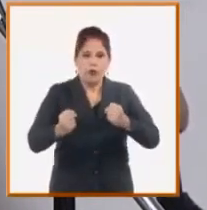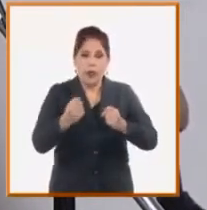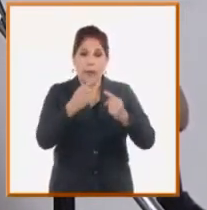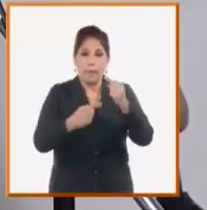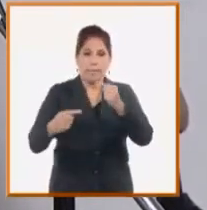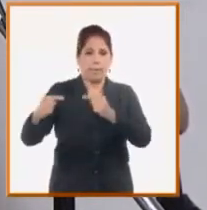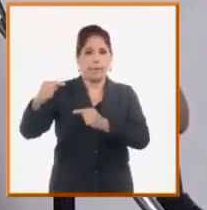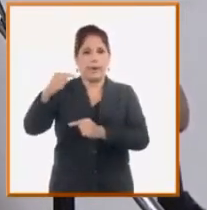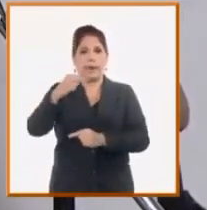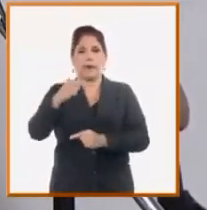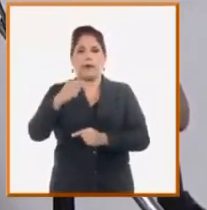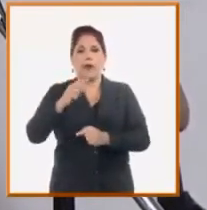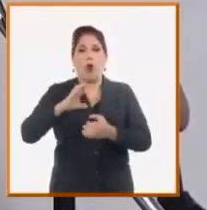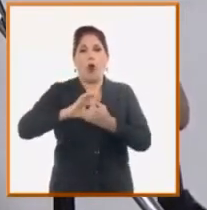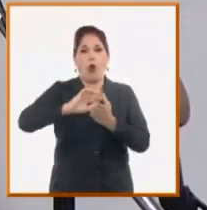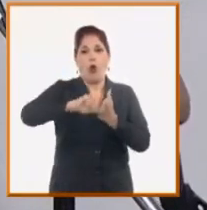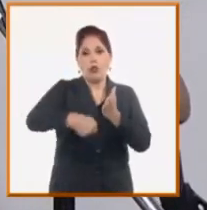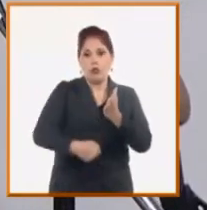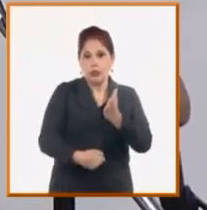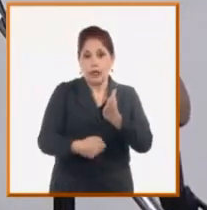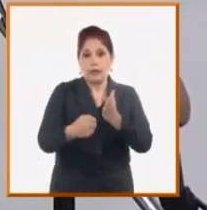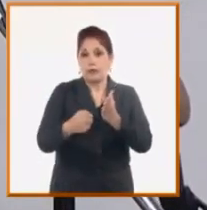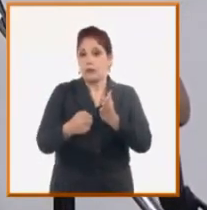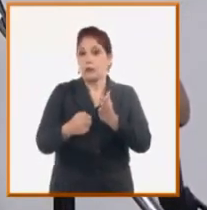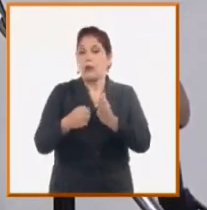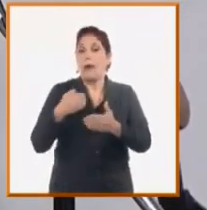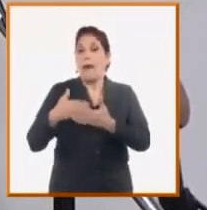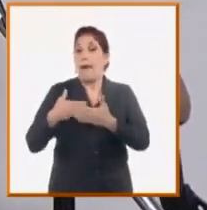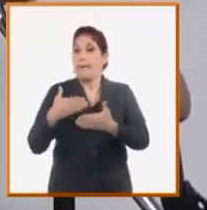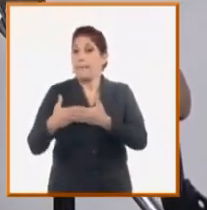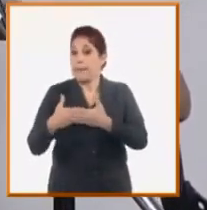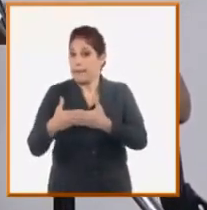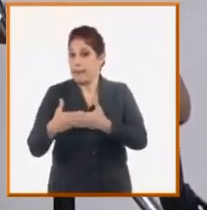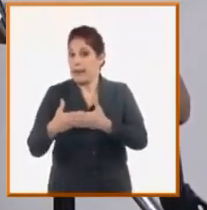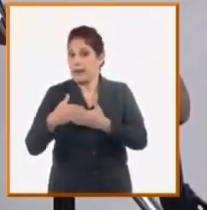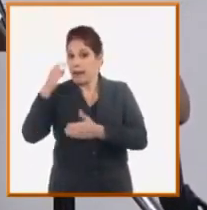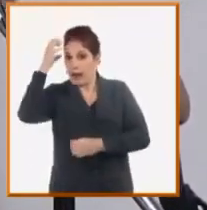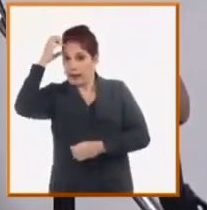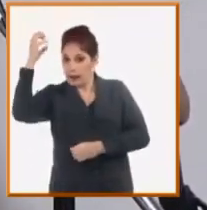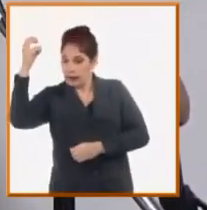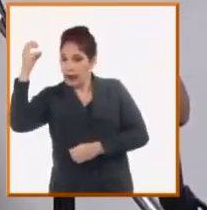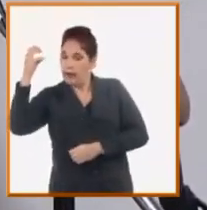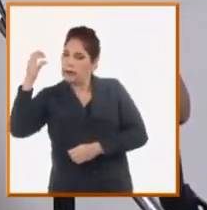prioridad la contratación, en principio con empresas estatales,